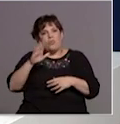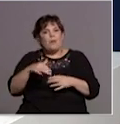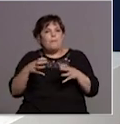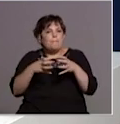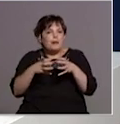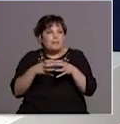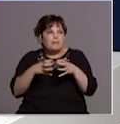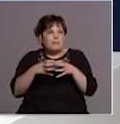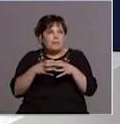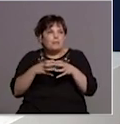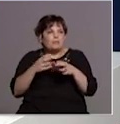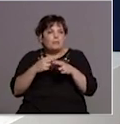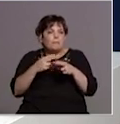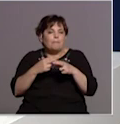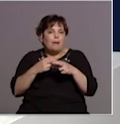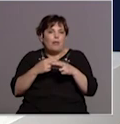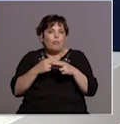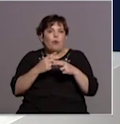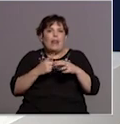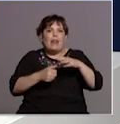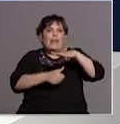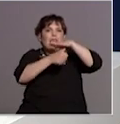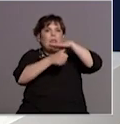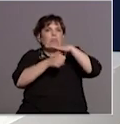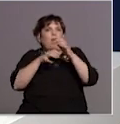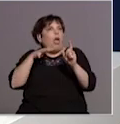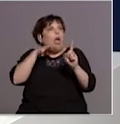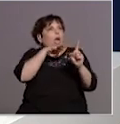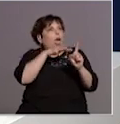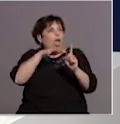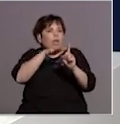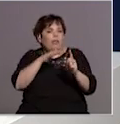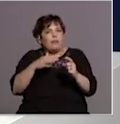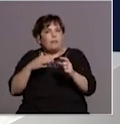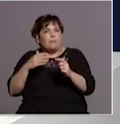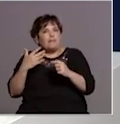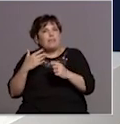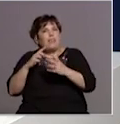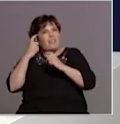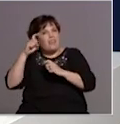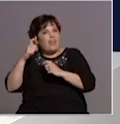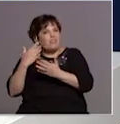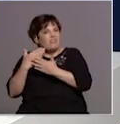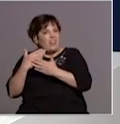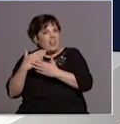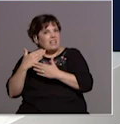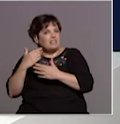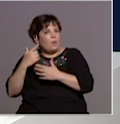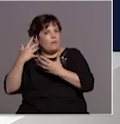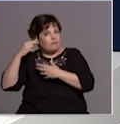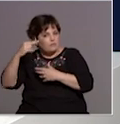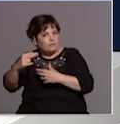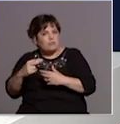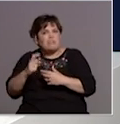partidos del llamado populismo de derecha con volátil con una enorme volatilidad en